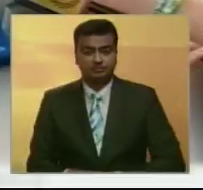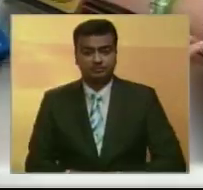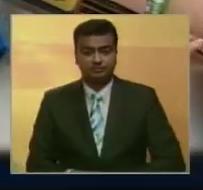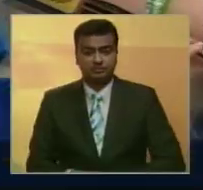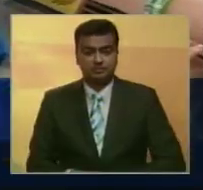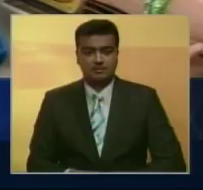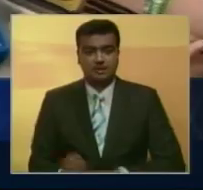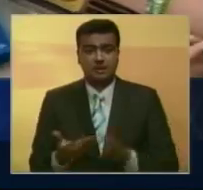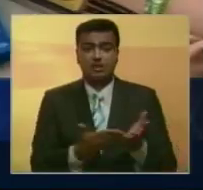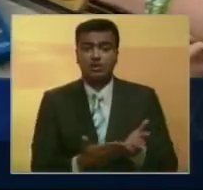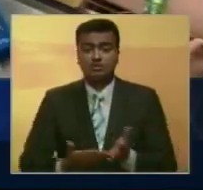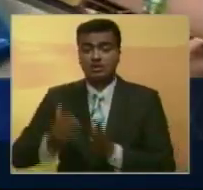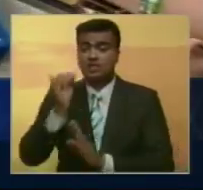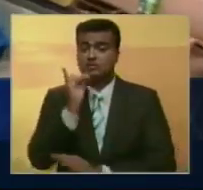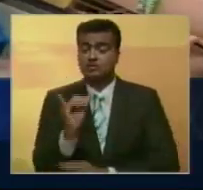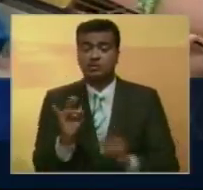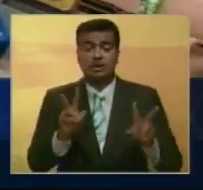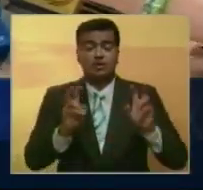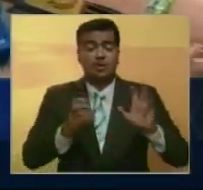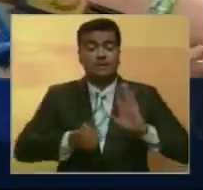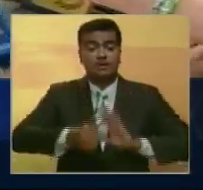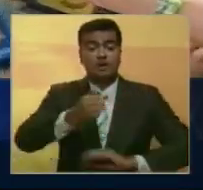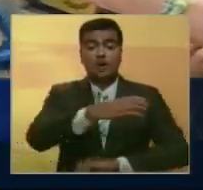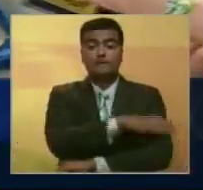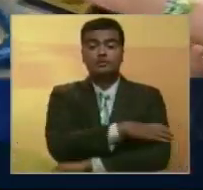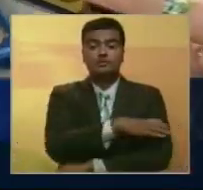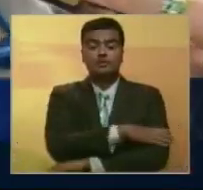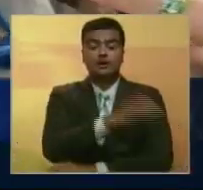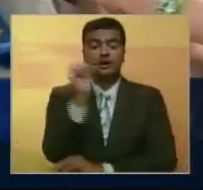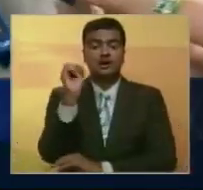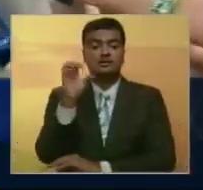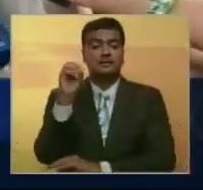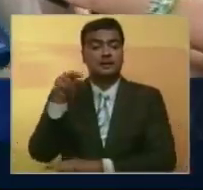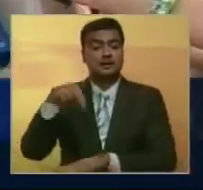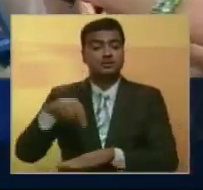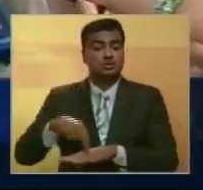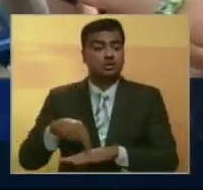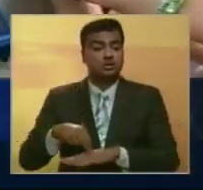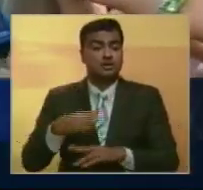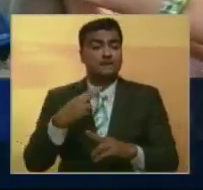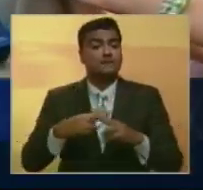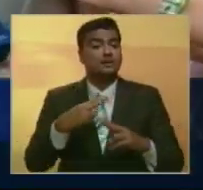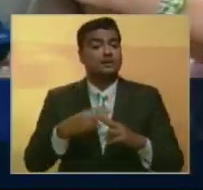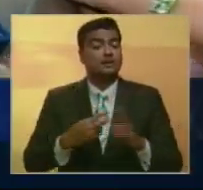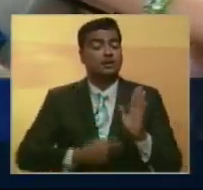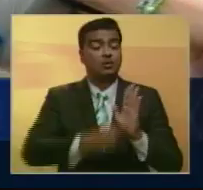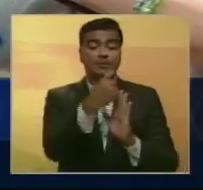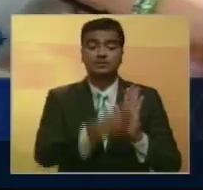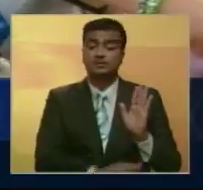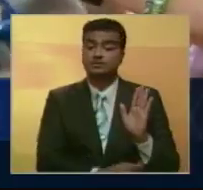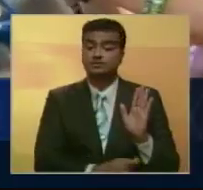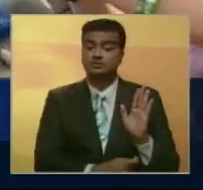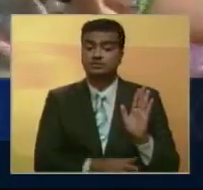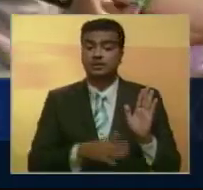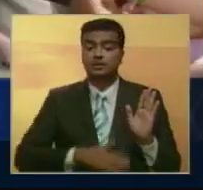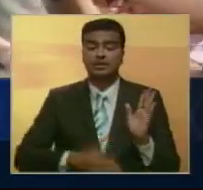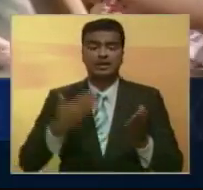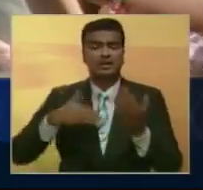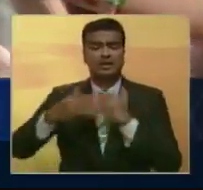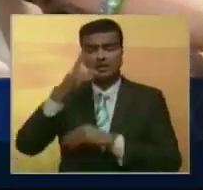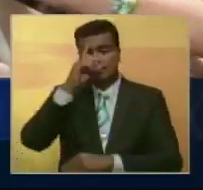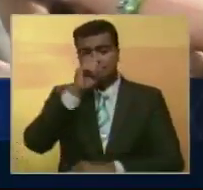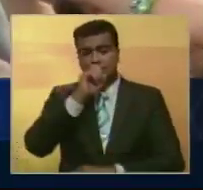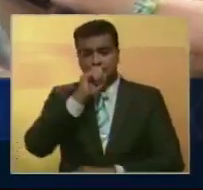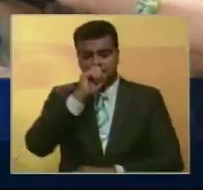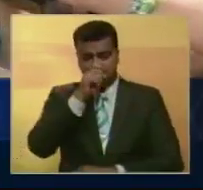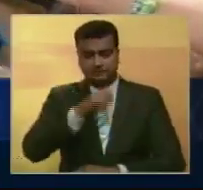sector educativo denunció que con la nueva mayoría opositora en la Asamblea Nacional estaría en riesgo la convención colectiva que está vencida desde el año pasado.